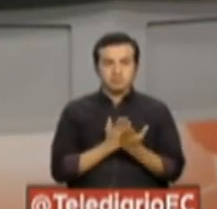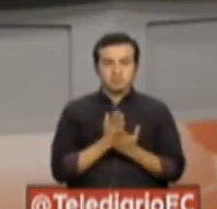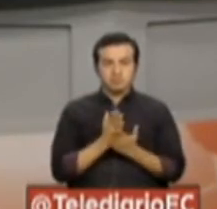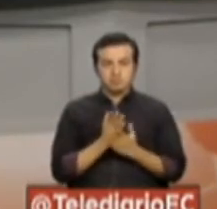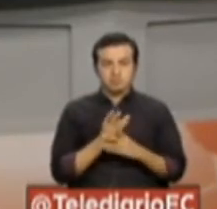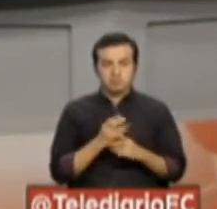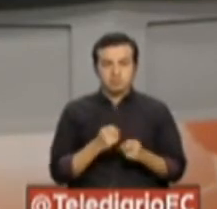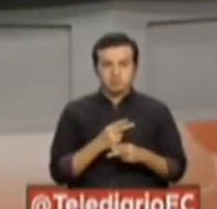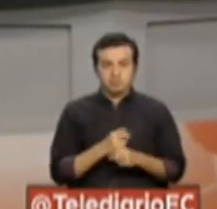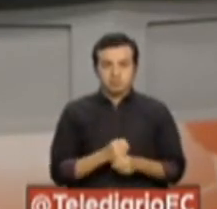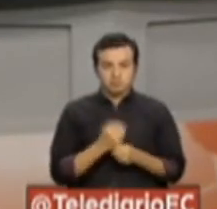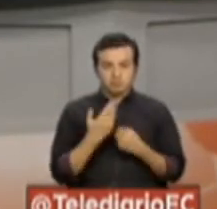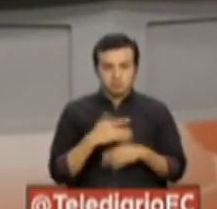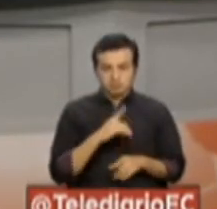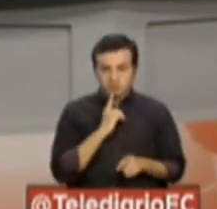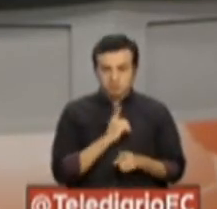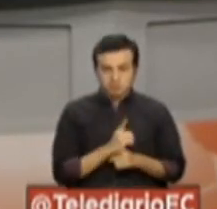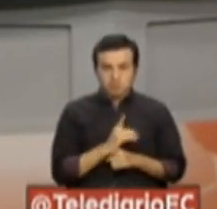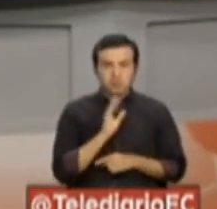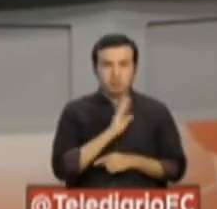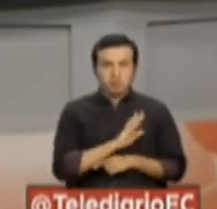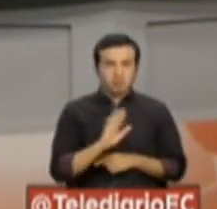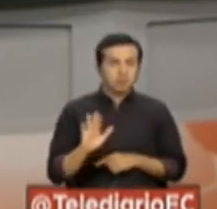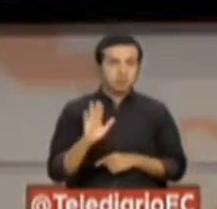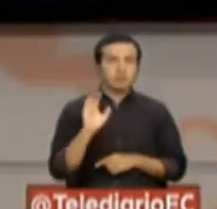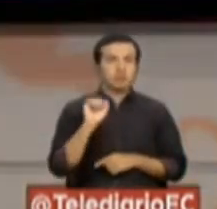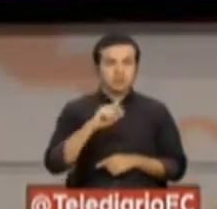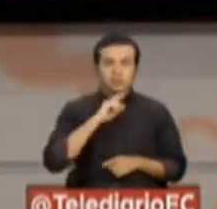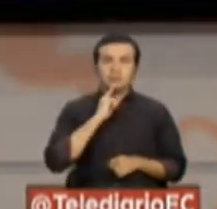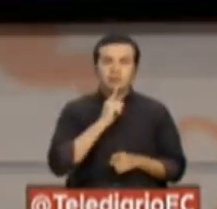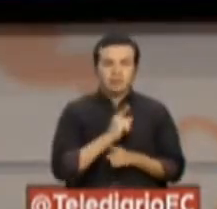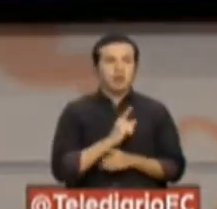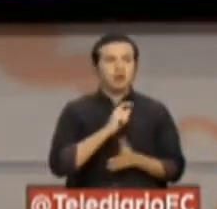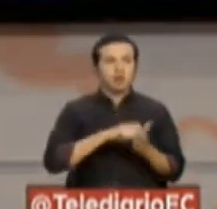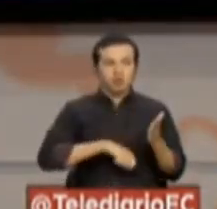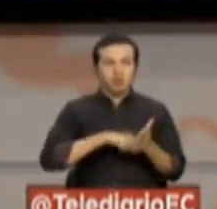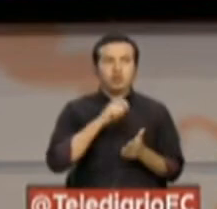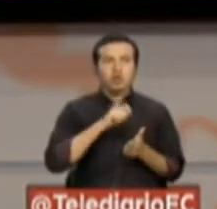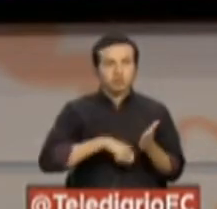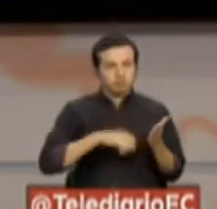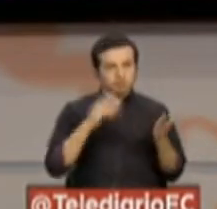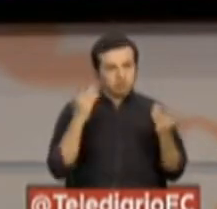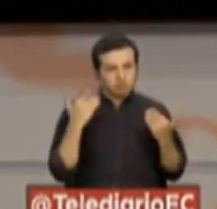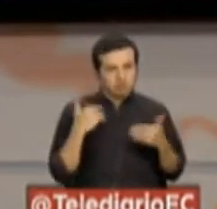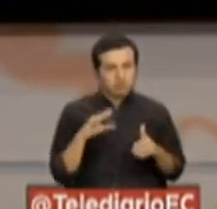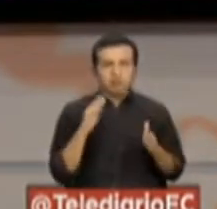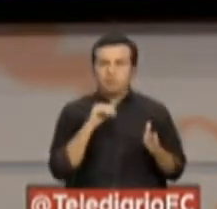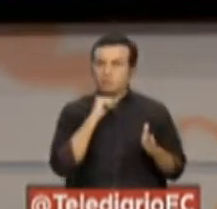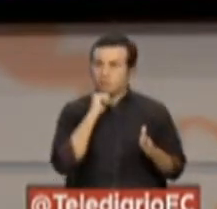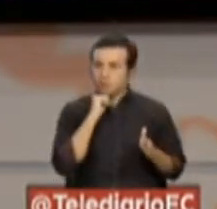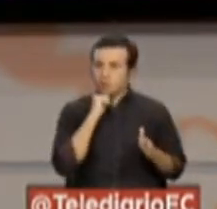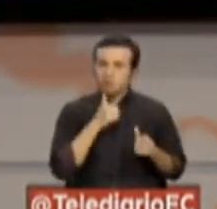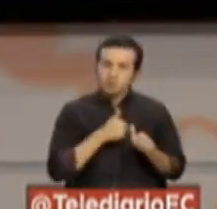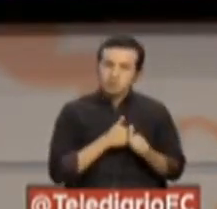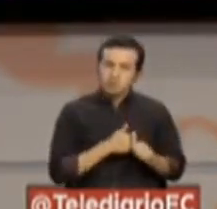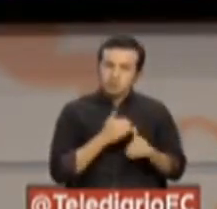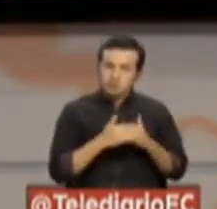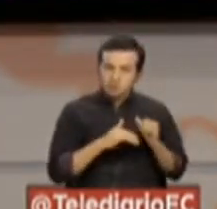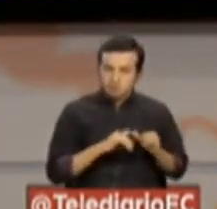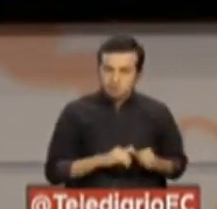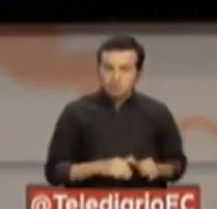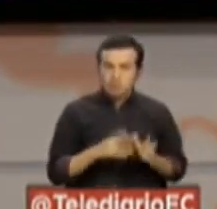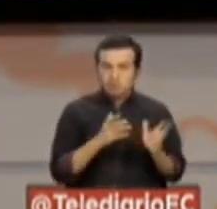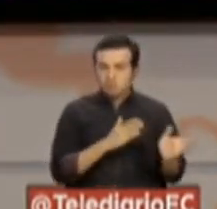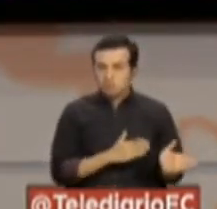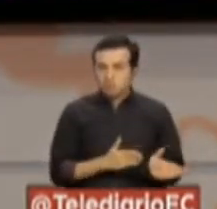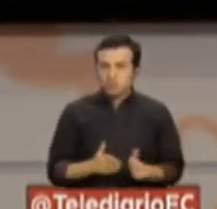social. Es sí, decir, ¿qué están pidiendo en el momento en el que tenemos un contrato, pero no son fijos, no son permanentes. Estamos